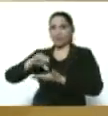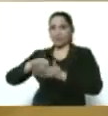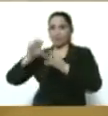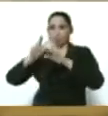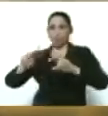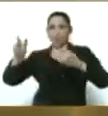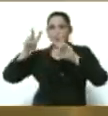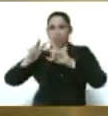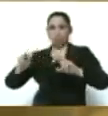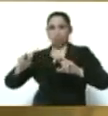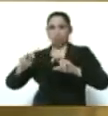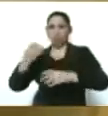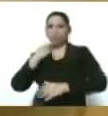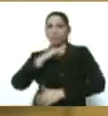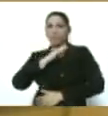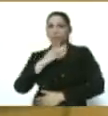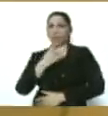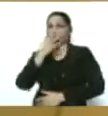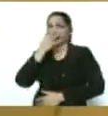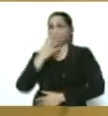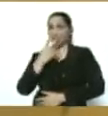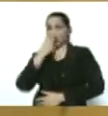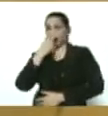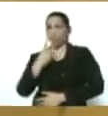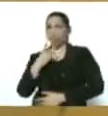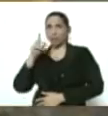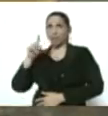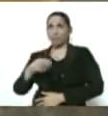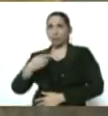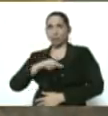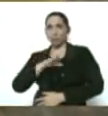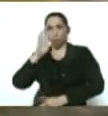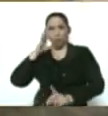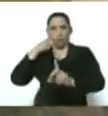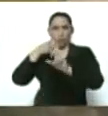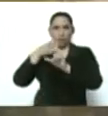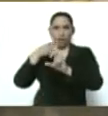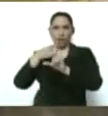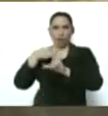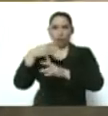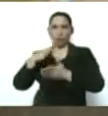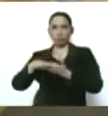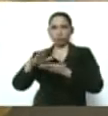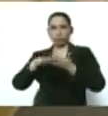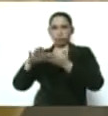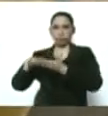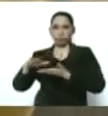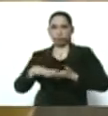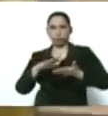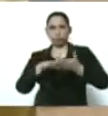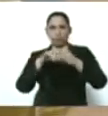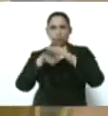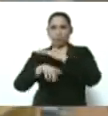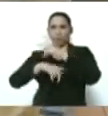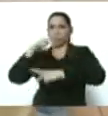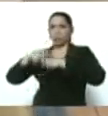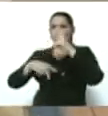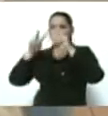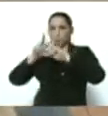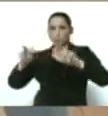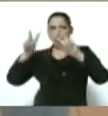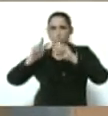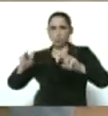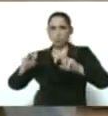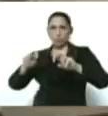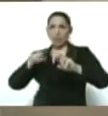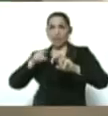Enfermedades Respiratorias, en este momento también estamos abocados a resolver dentro del proceso diagnóstico un